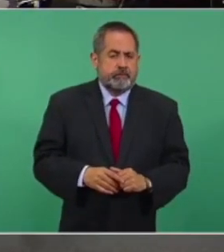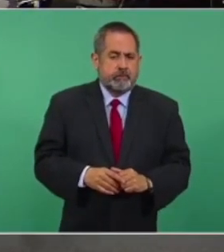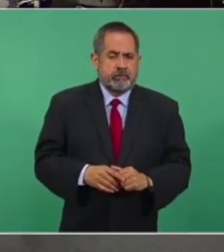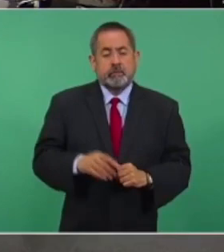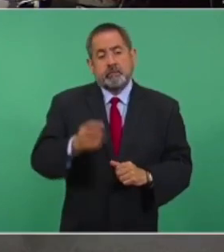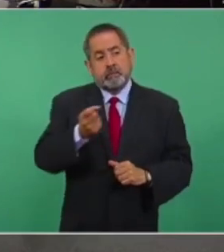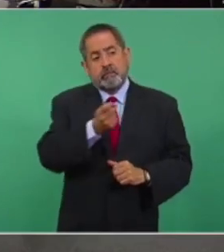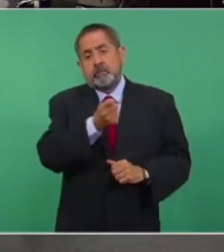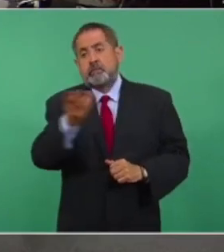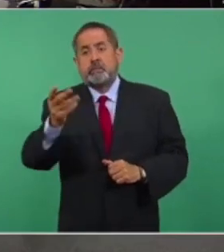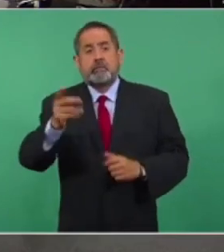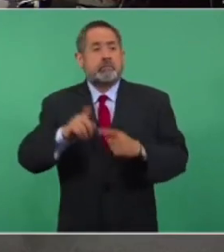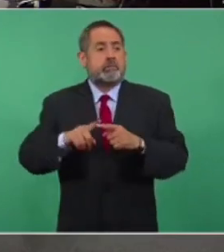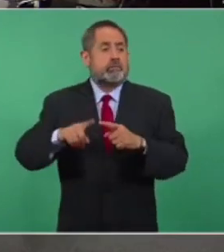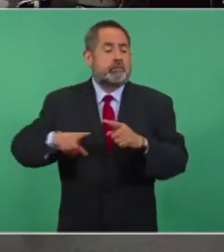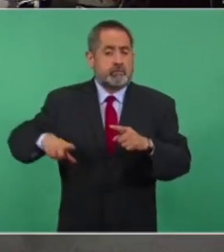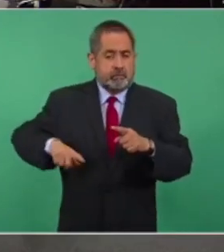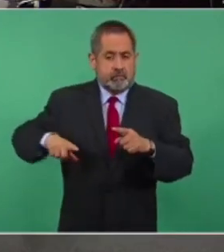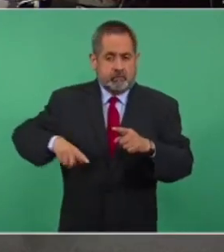gobiernos